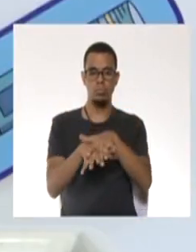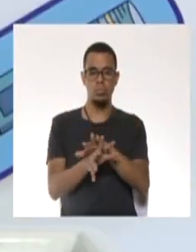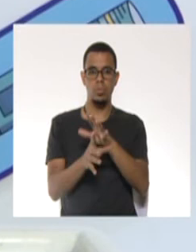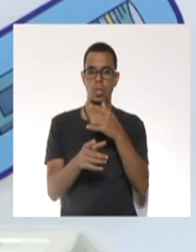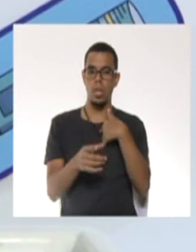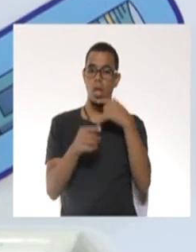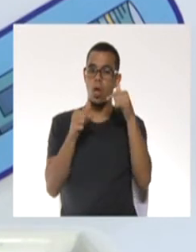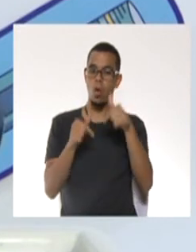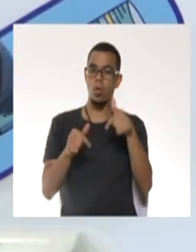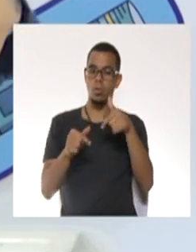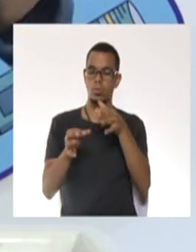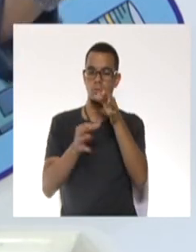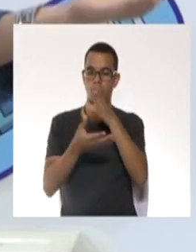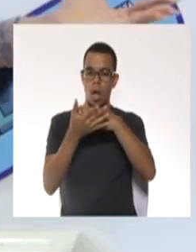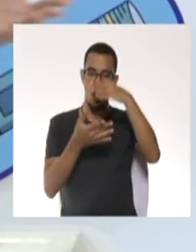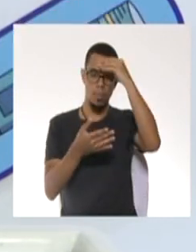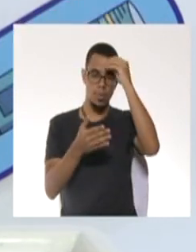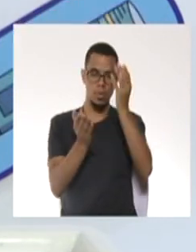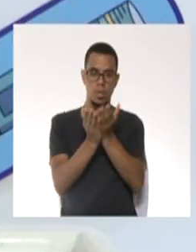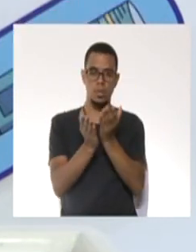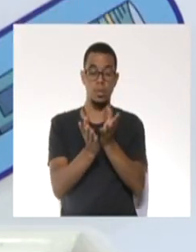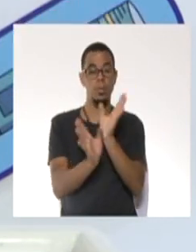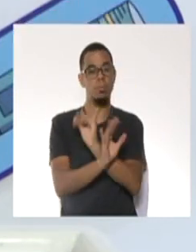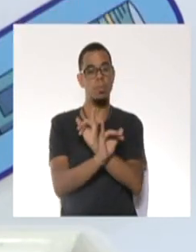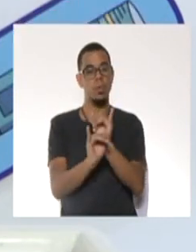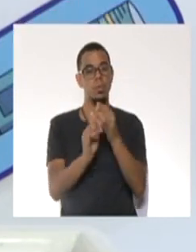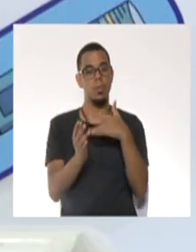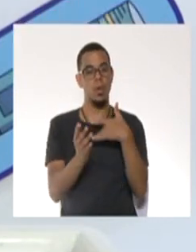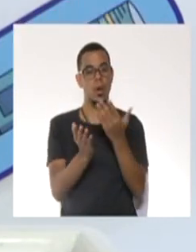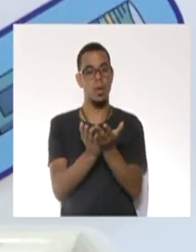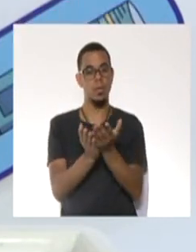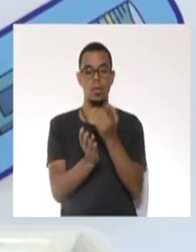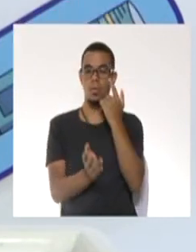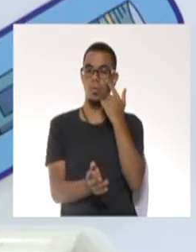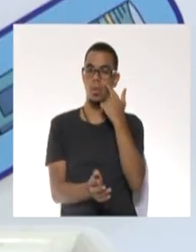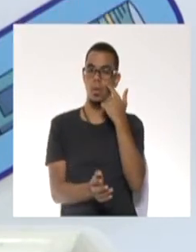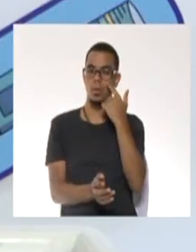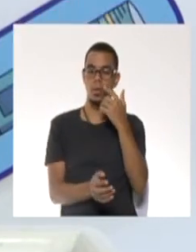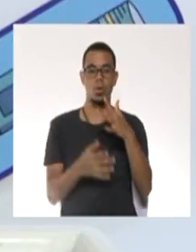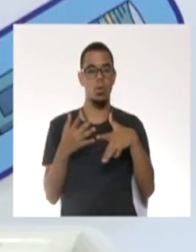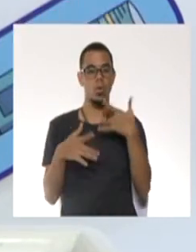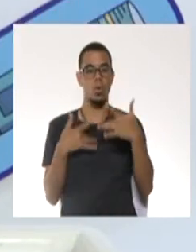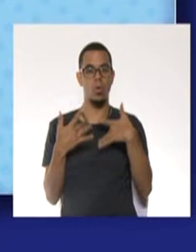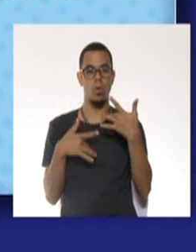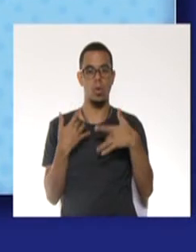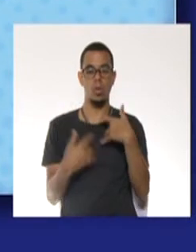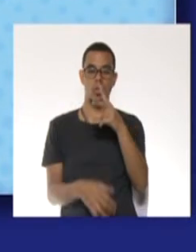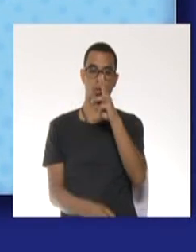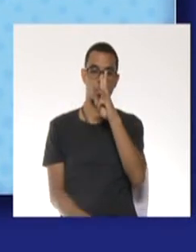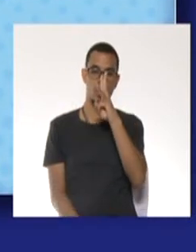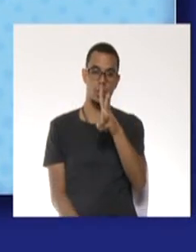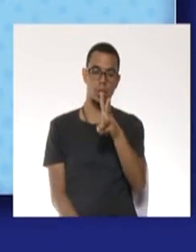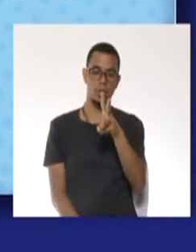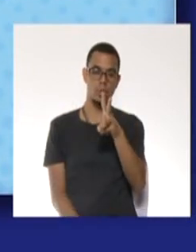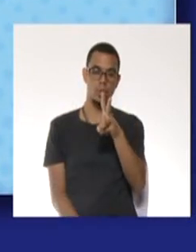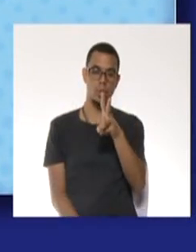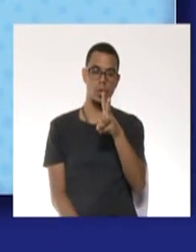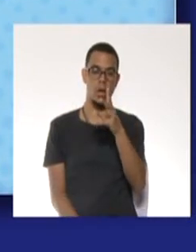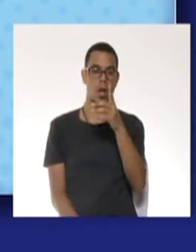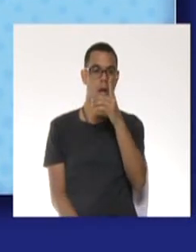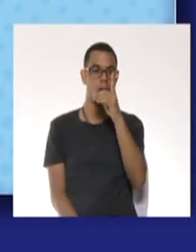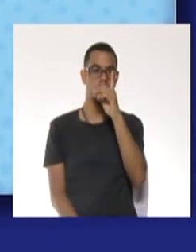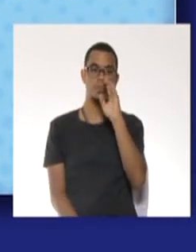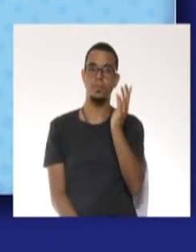estamos estudiando aquí en clase. Bueno, esto ha sido todo por hoy. Los dejo en pantalla con las actividades para tercer año, donde